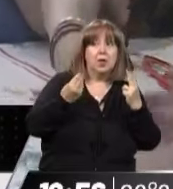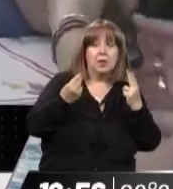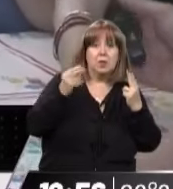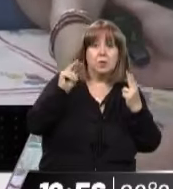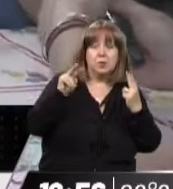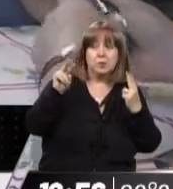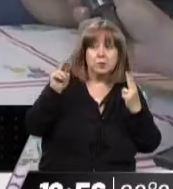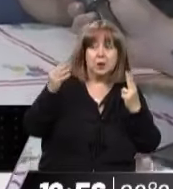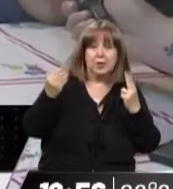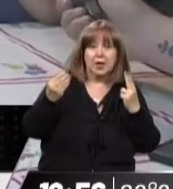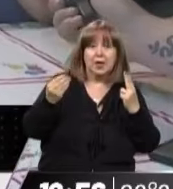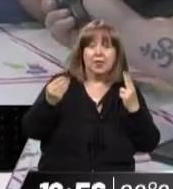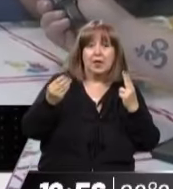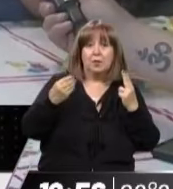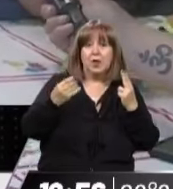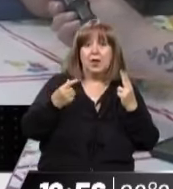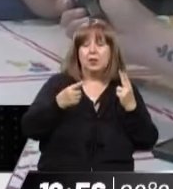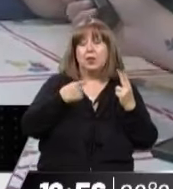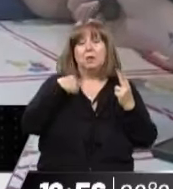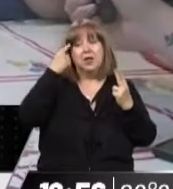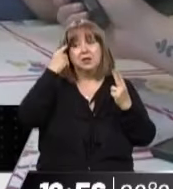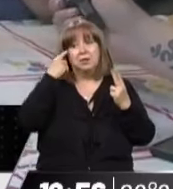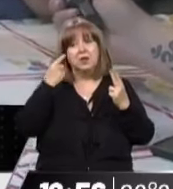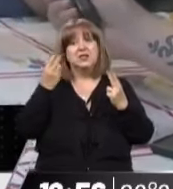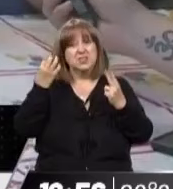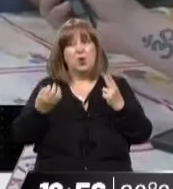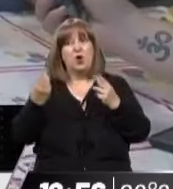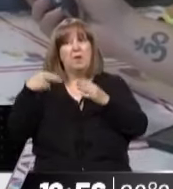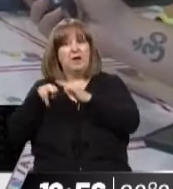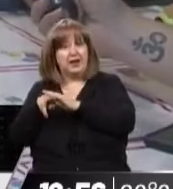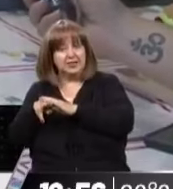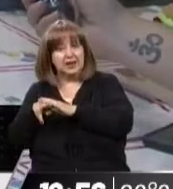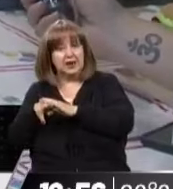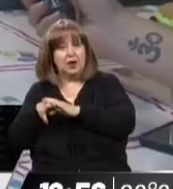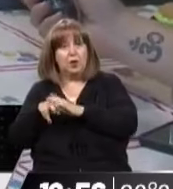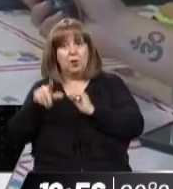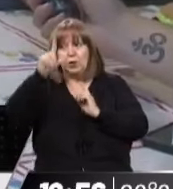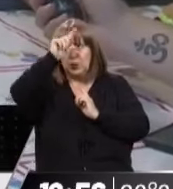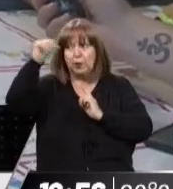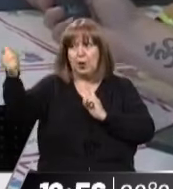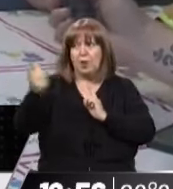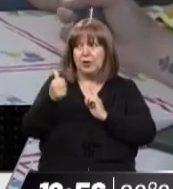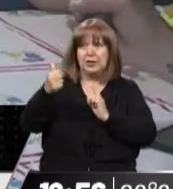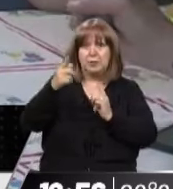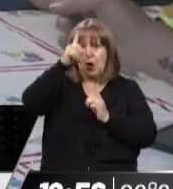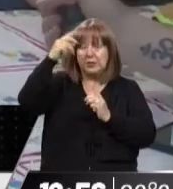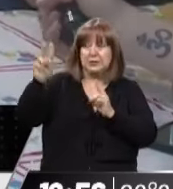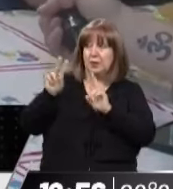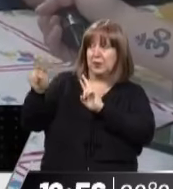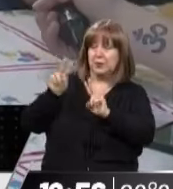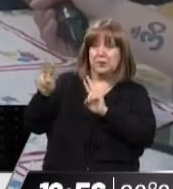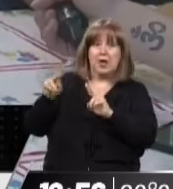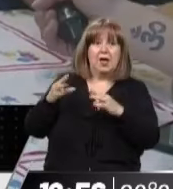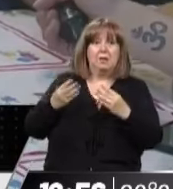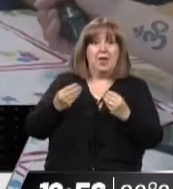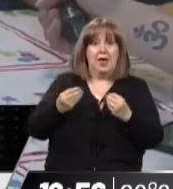que esa esa consulta lo internara y cuando ve policías le dio más miedo y a